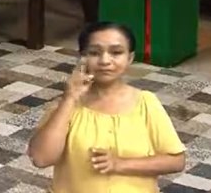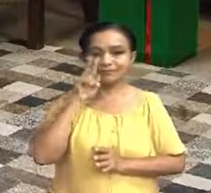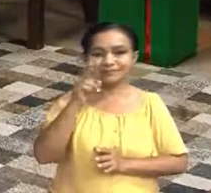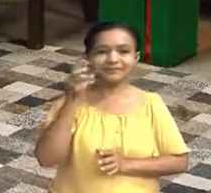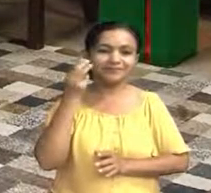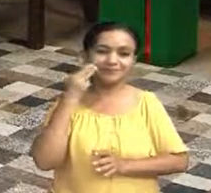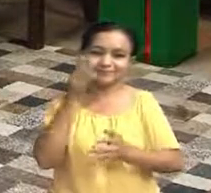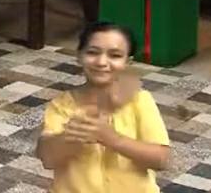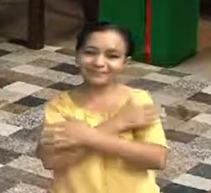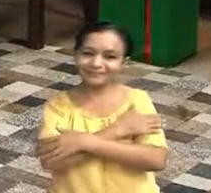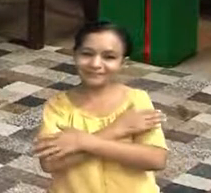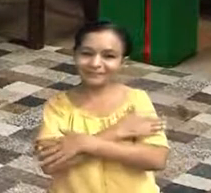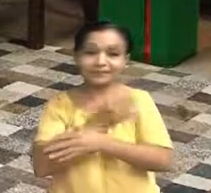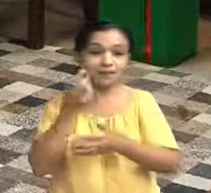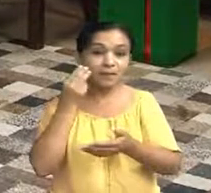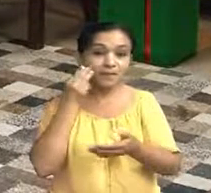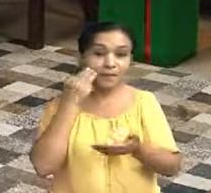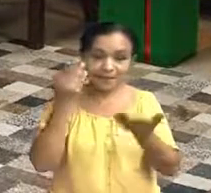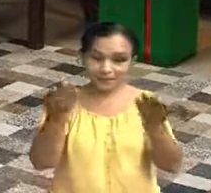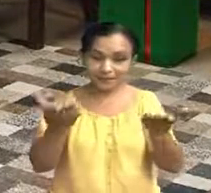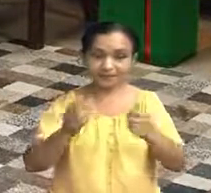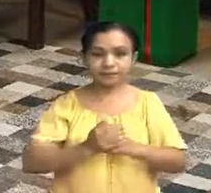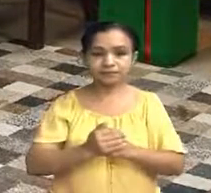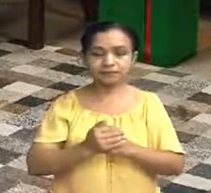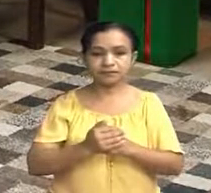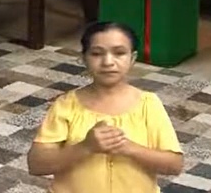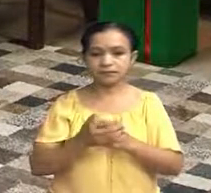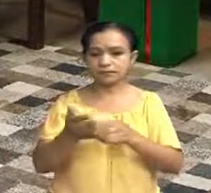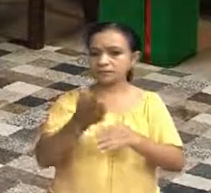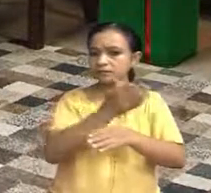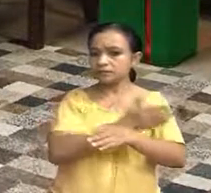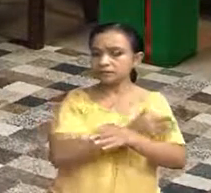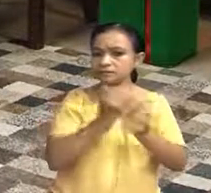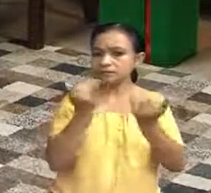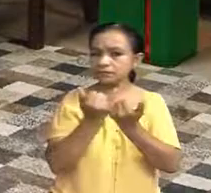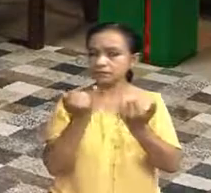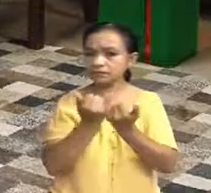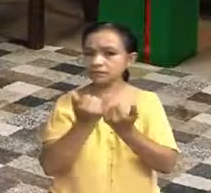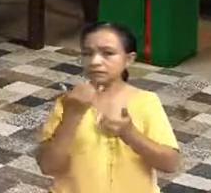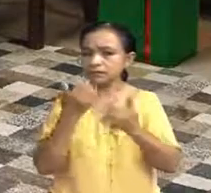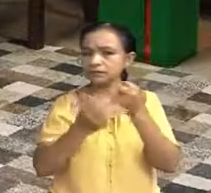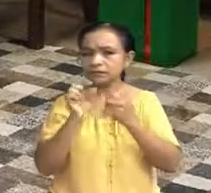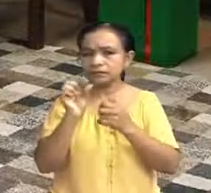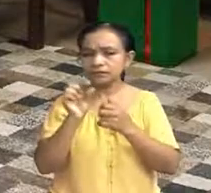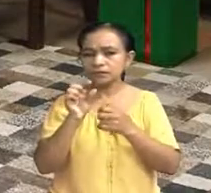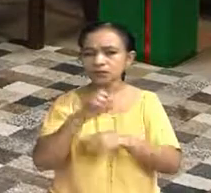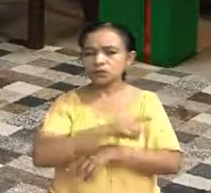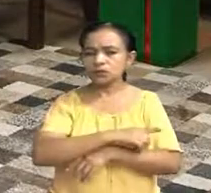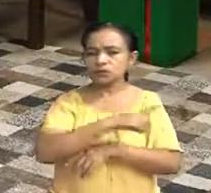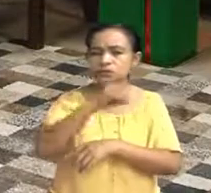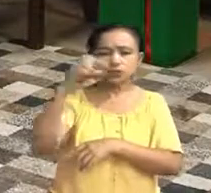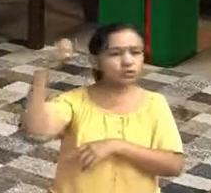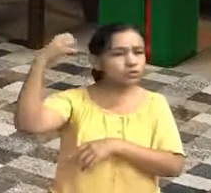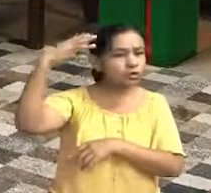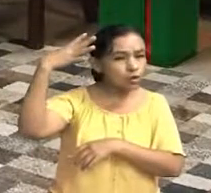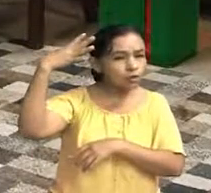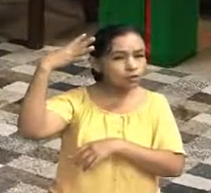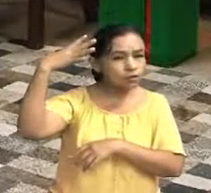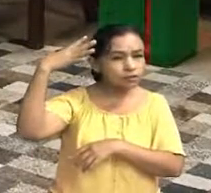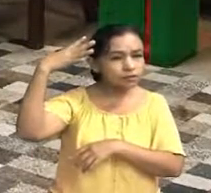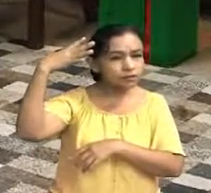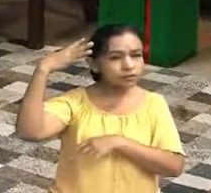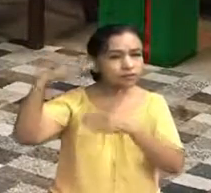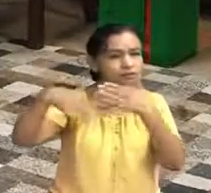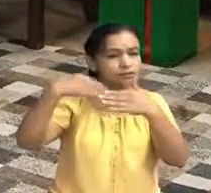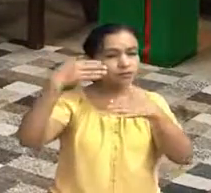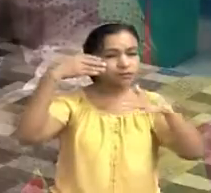ella, Yoconda Mena. Ella tuvo un incidente similar, por ejemplo, pasó un día soleado y llegó a